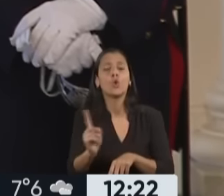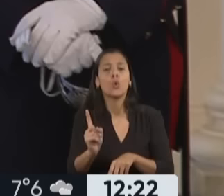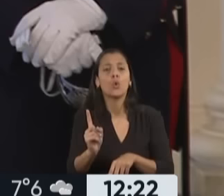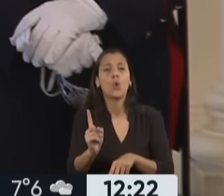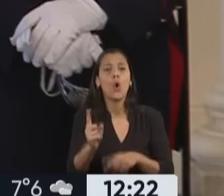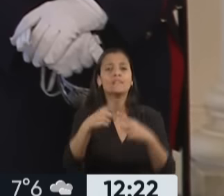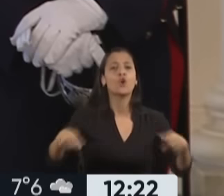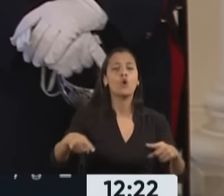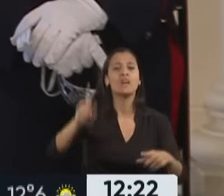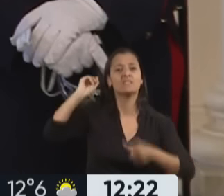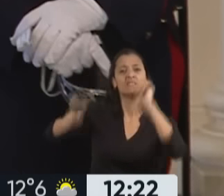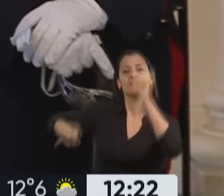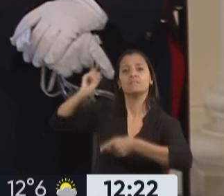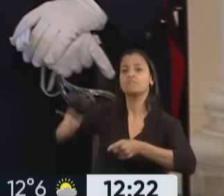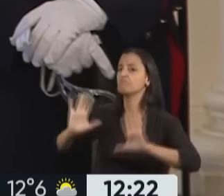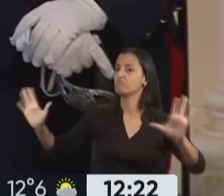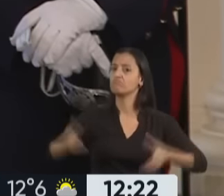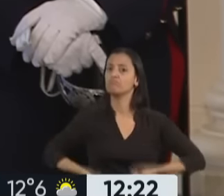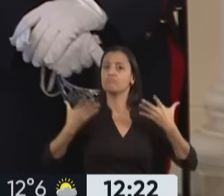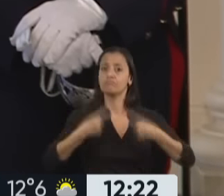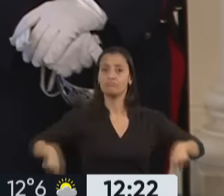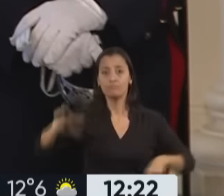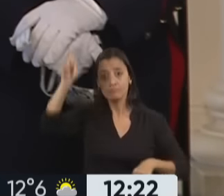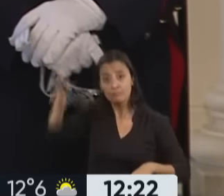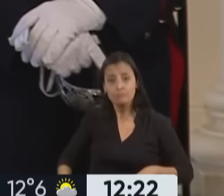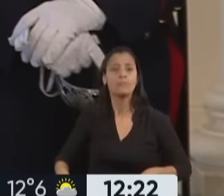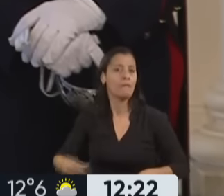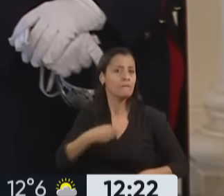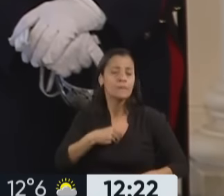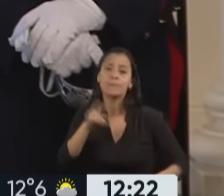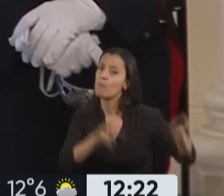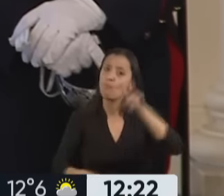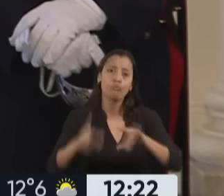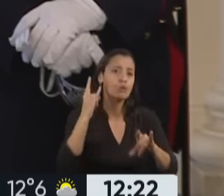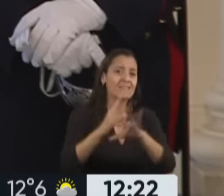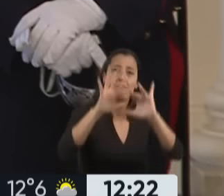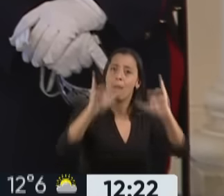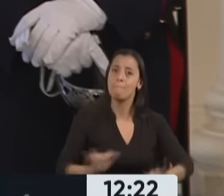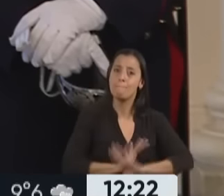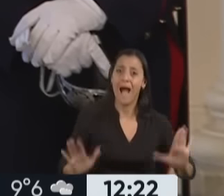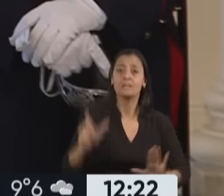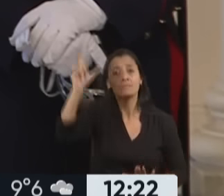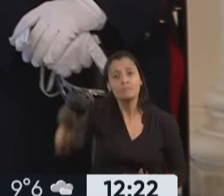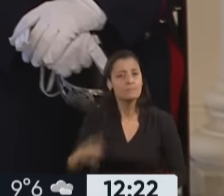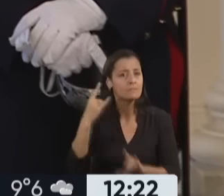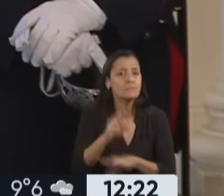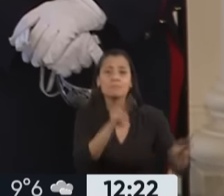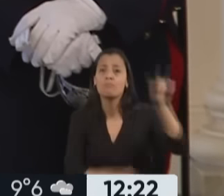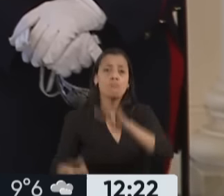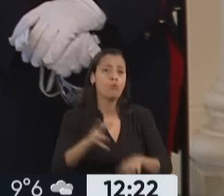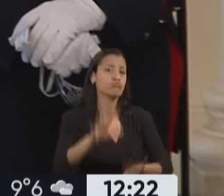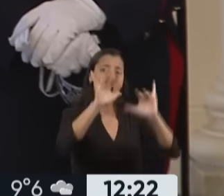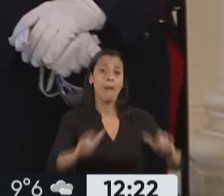fatalmente impuesto. Carlos era amante de la paz, era un fiel amante de la paz y por